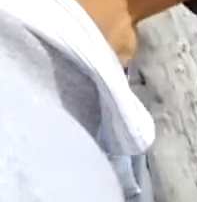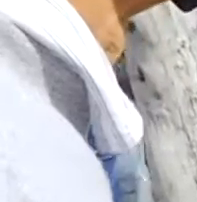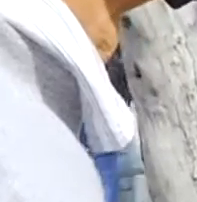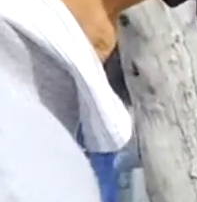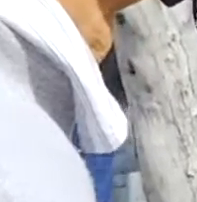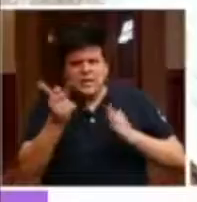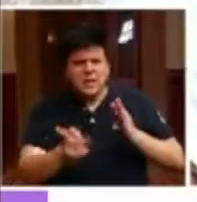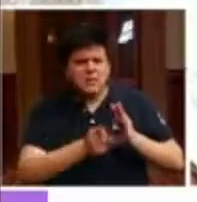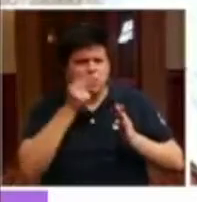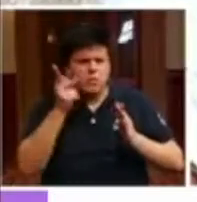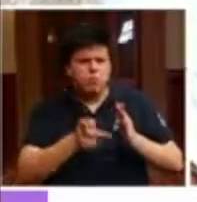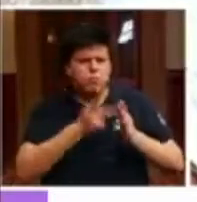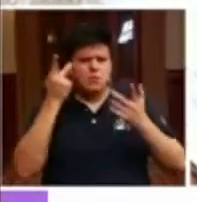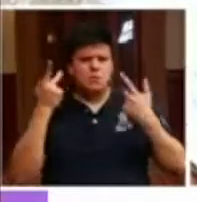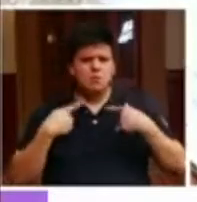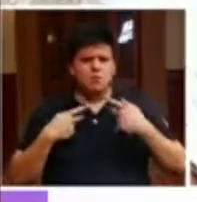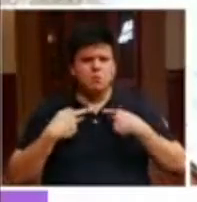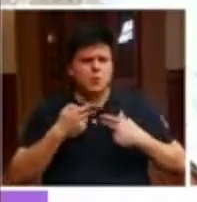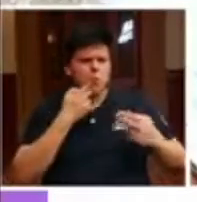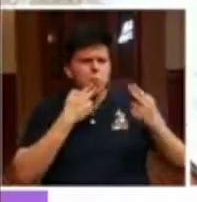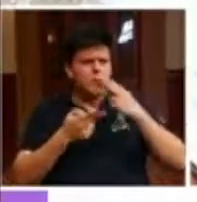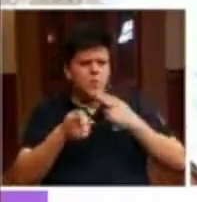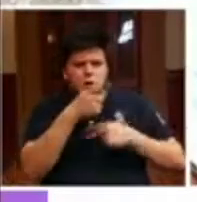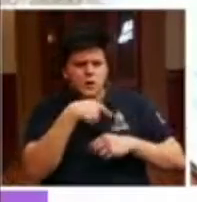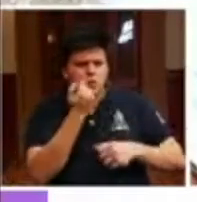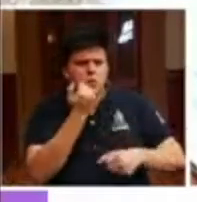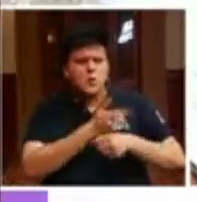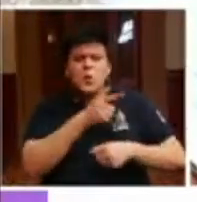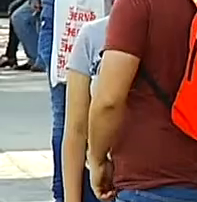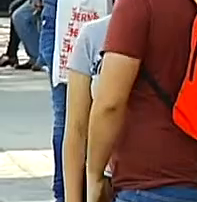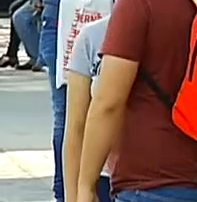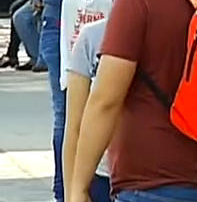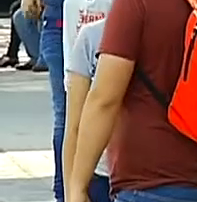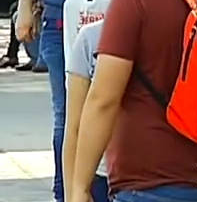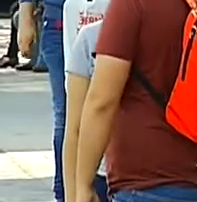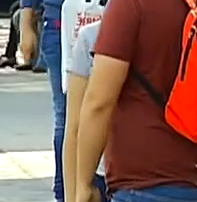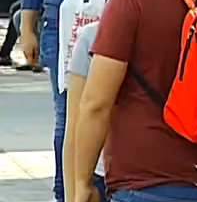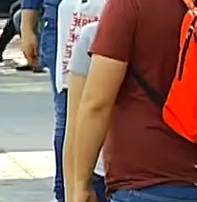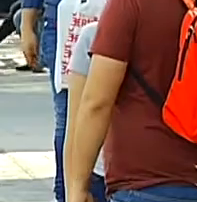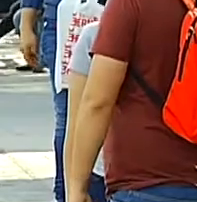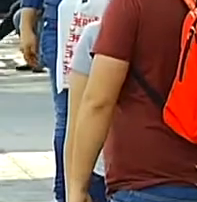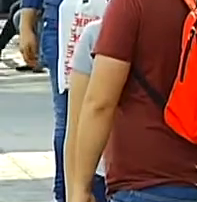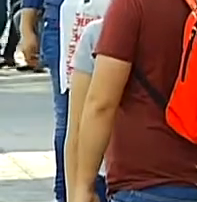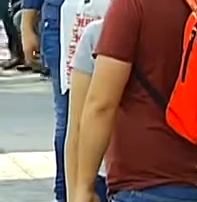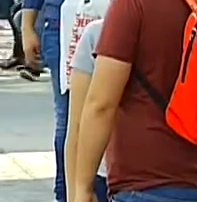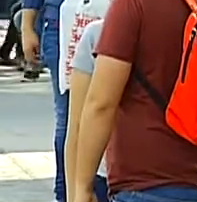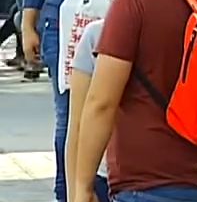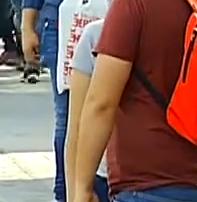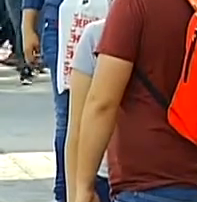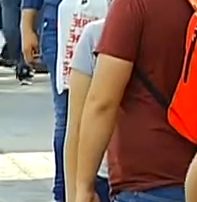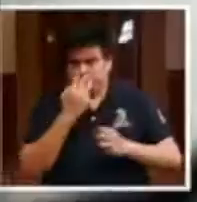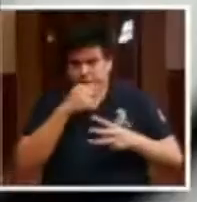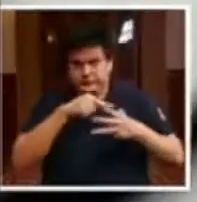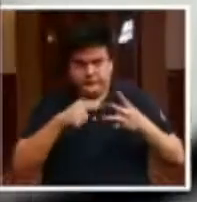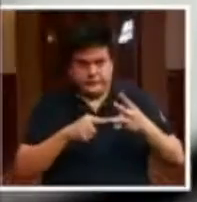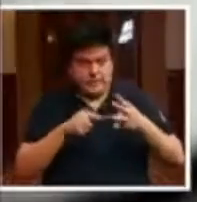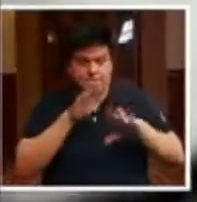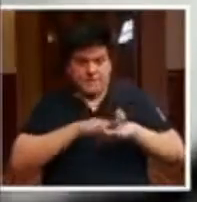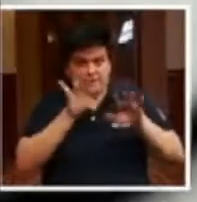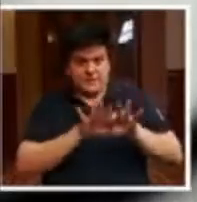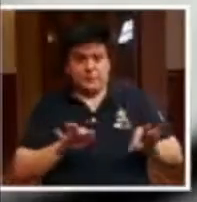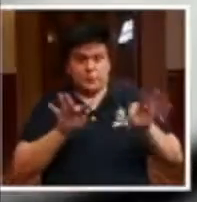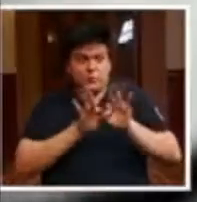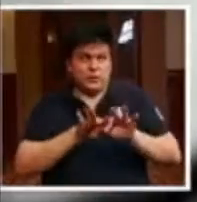población sensibles a caer en esta adicción y no por su edad, estar exentos de morir prematuramente.